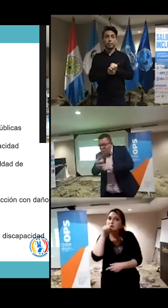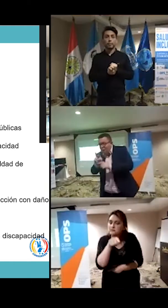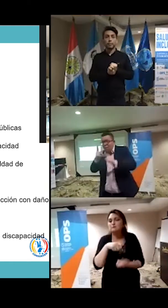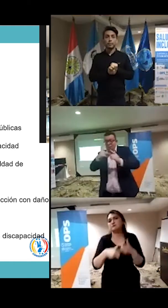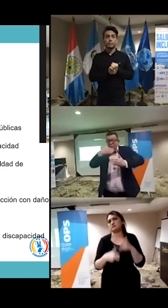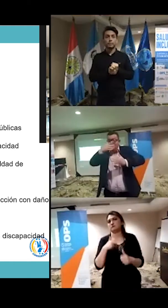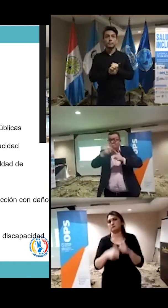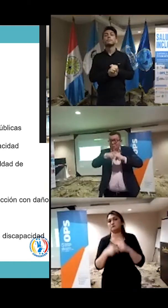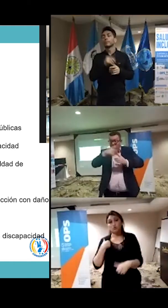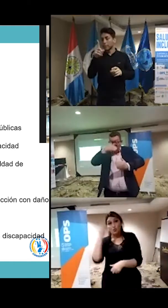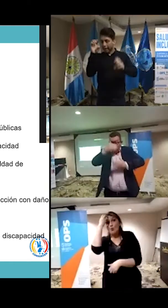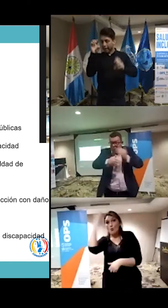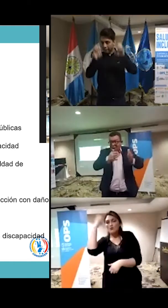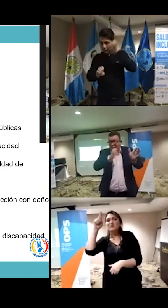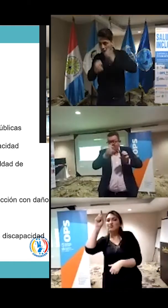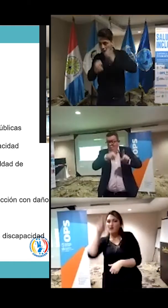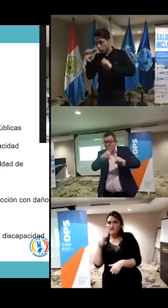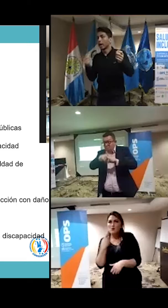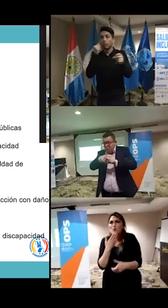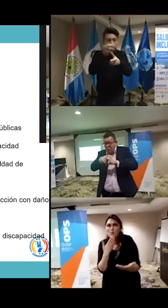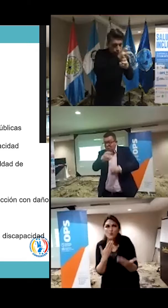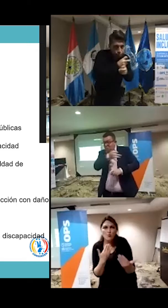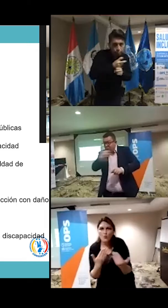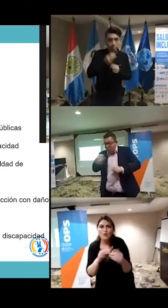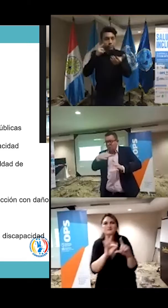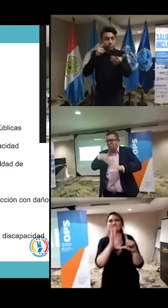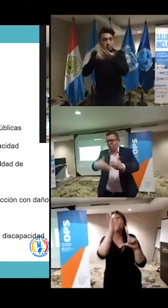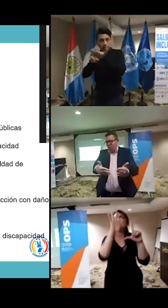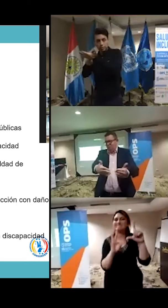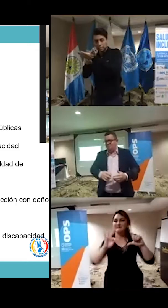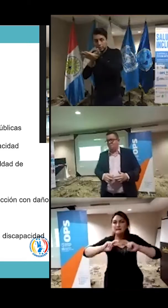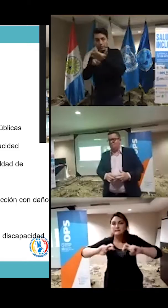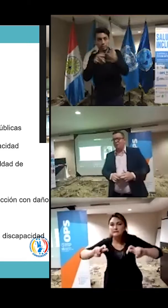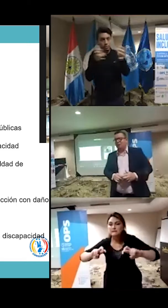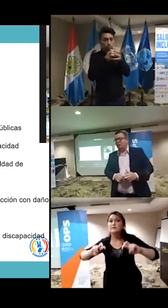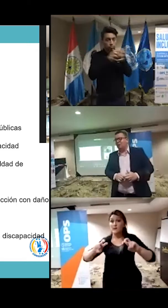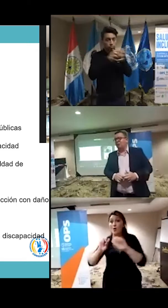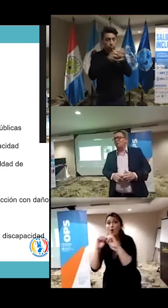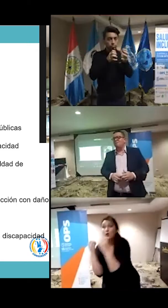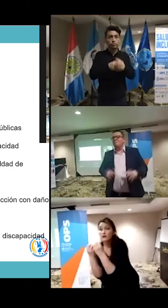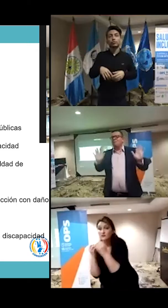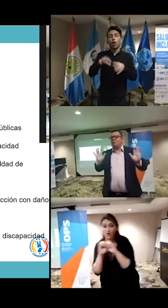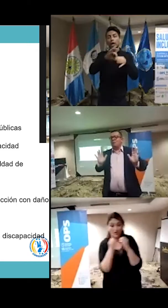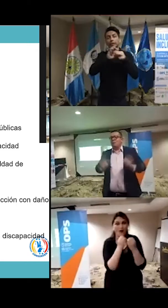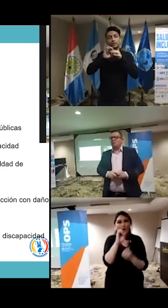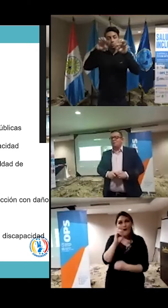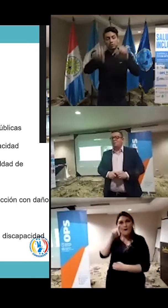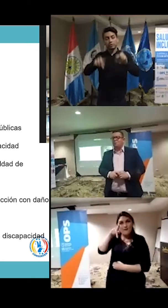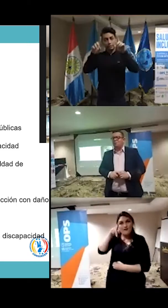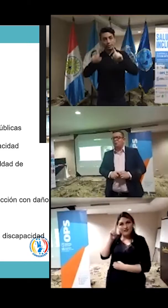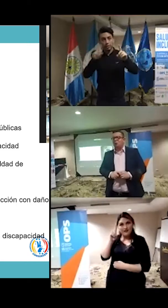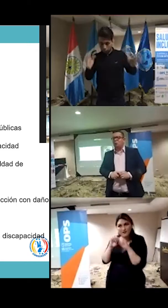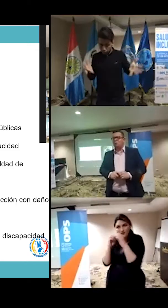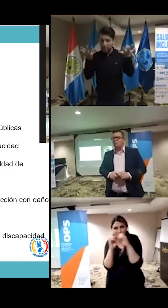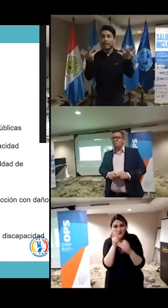el evaluar, el monitorear y el seguir implementando acciones en conjunto con las OPD para poder levantar este tipo de